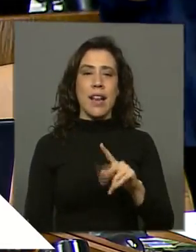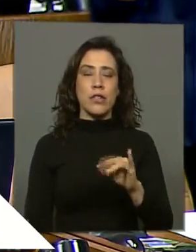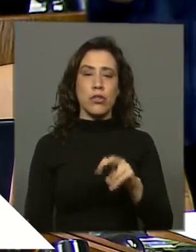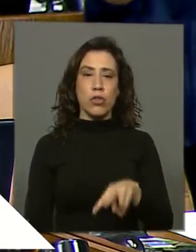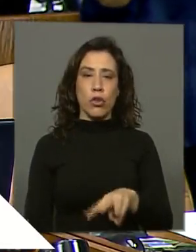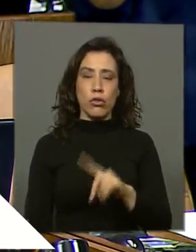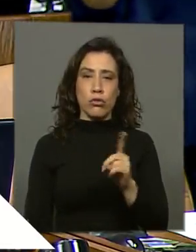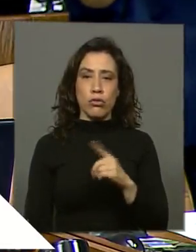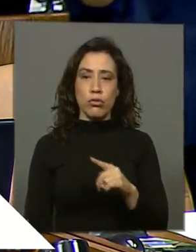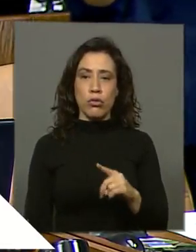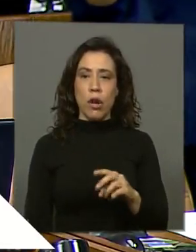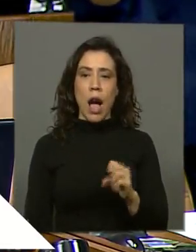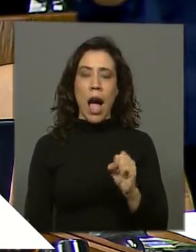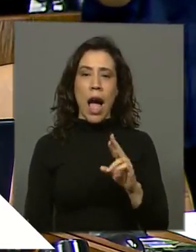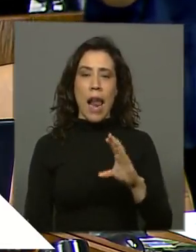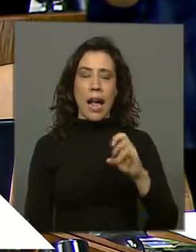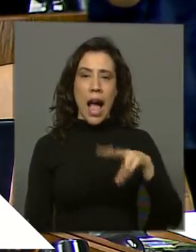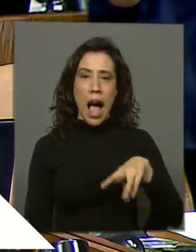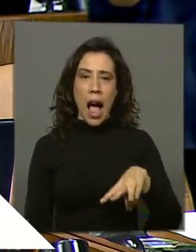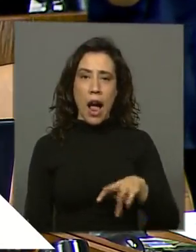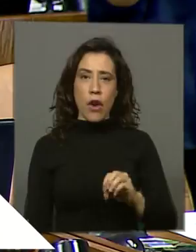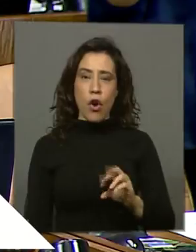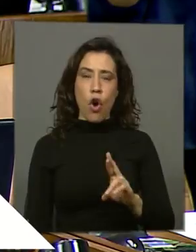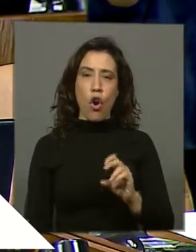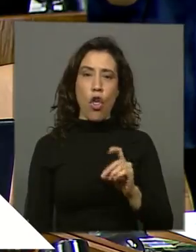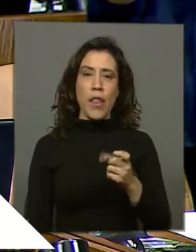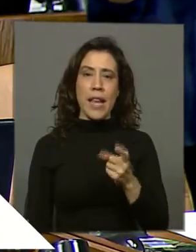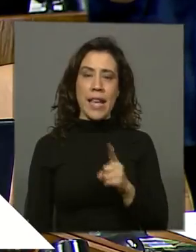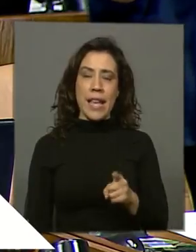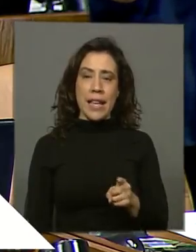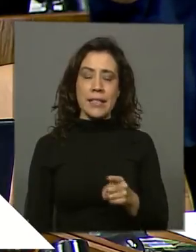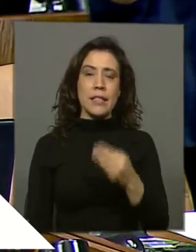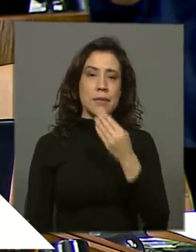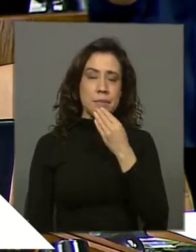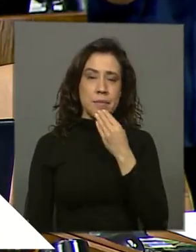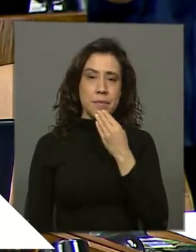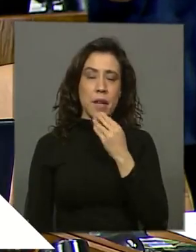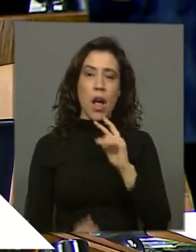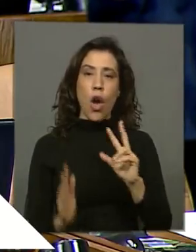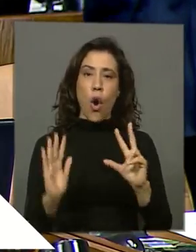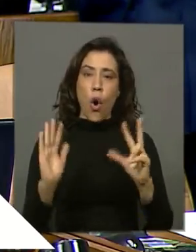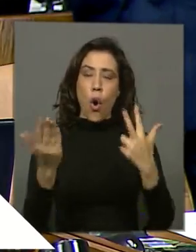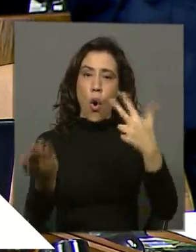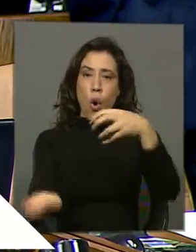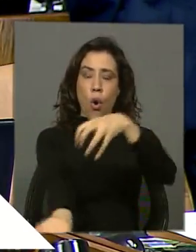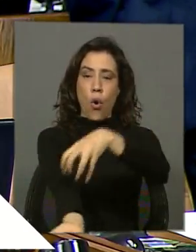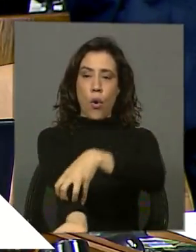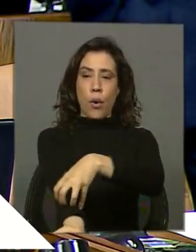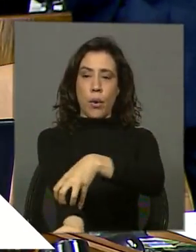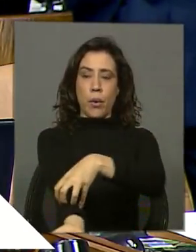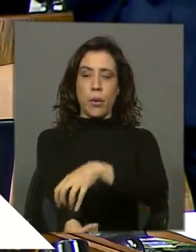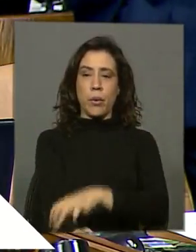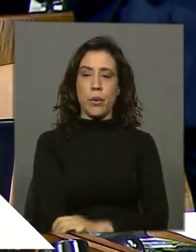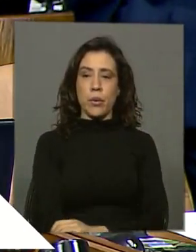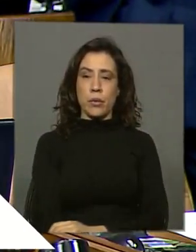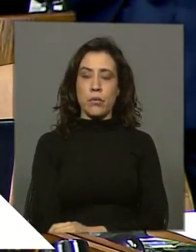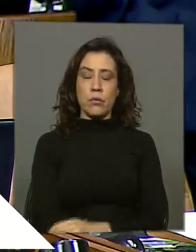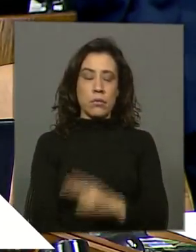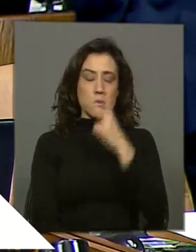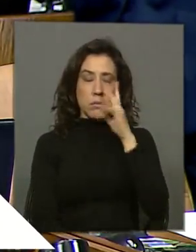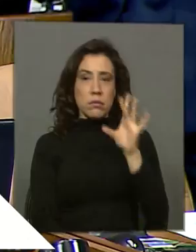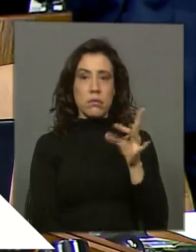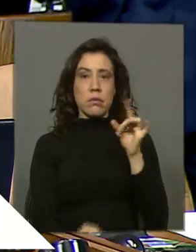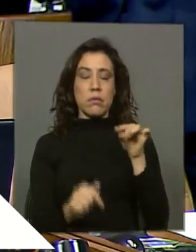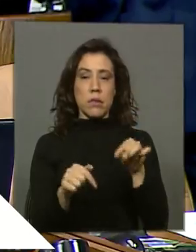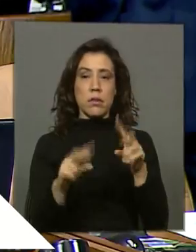efectivamente de arcano rodríguez y rodríguez también en la octava región y a la luz obviamente